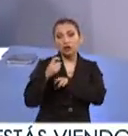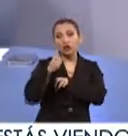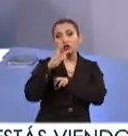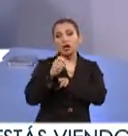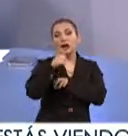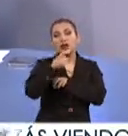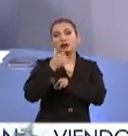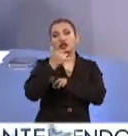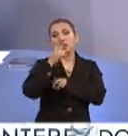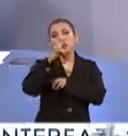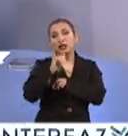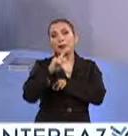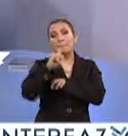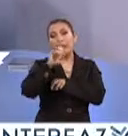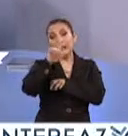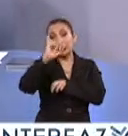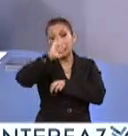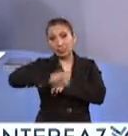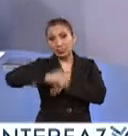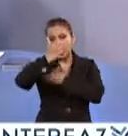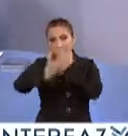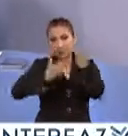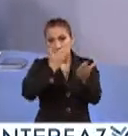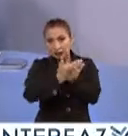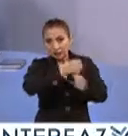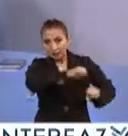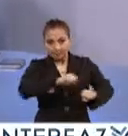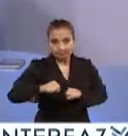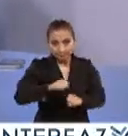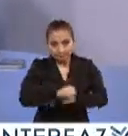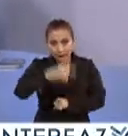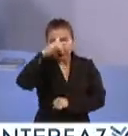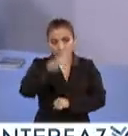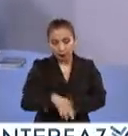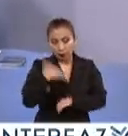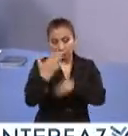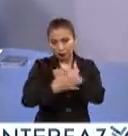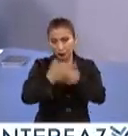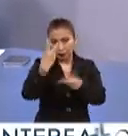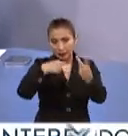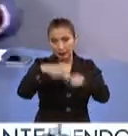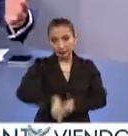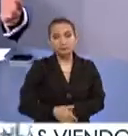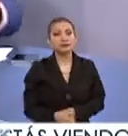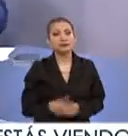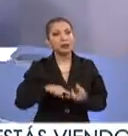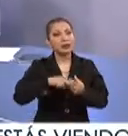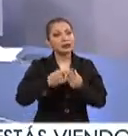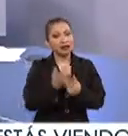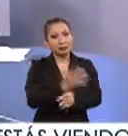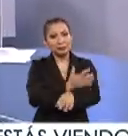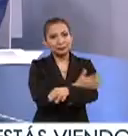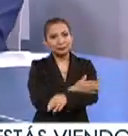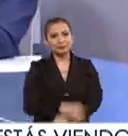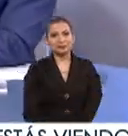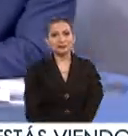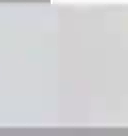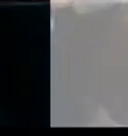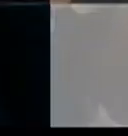doctora Xioli Pérez Campos. Ella es jefa del Servicio Sismológico Nacional. En unos minutos aquí estará. Iniciamos,